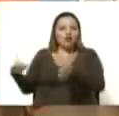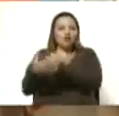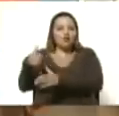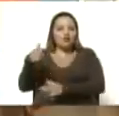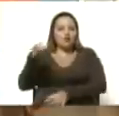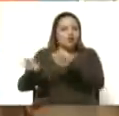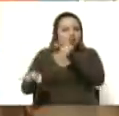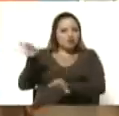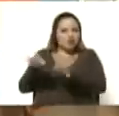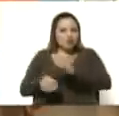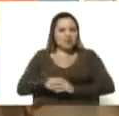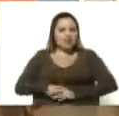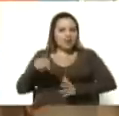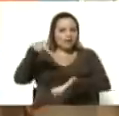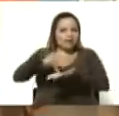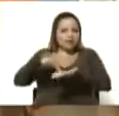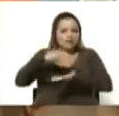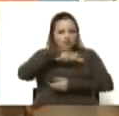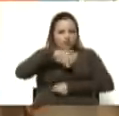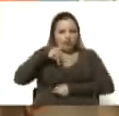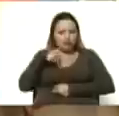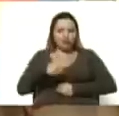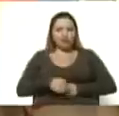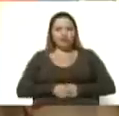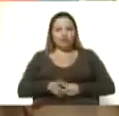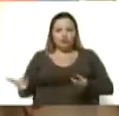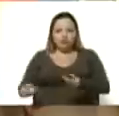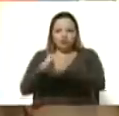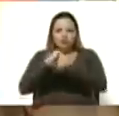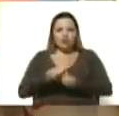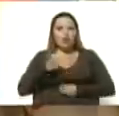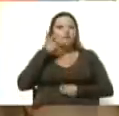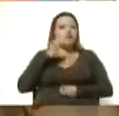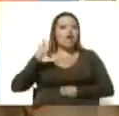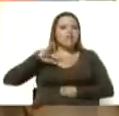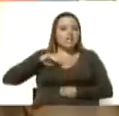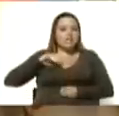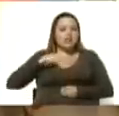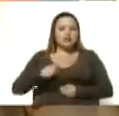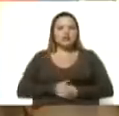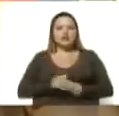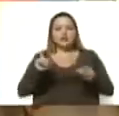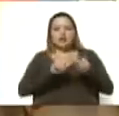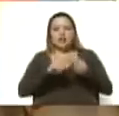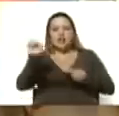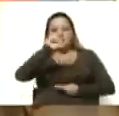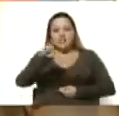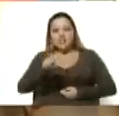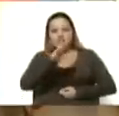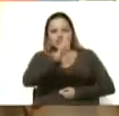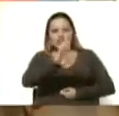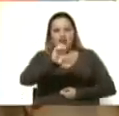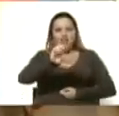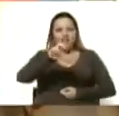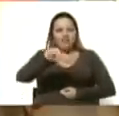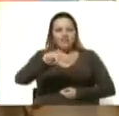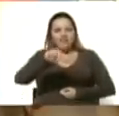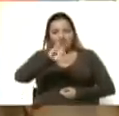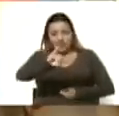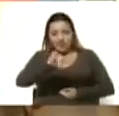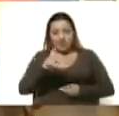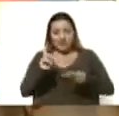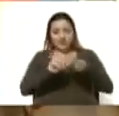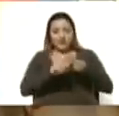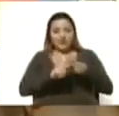justicia que actuaron con nosotros, CICPC, SEBIN, DIGESIN, el GOE, es